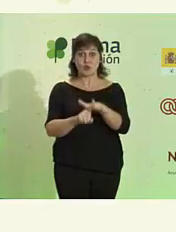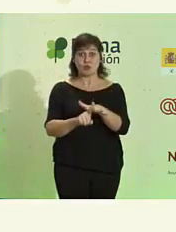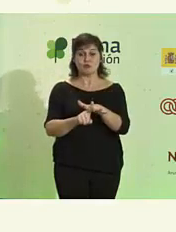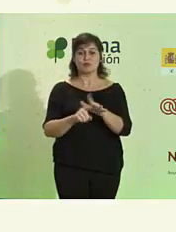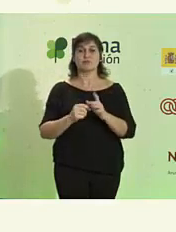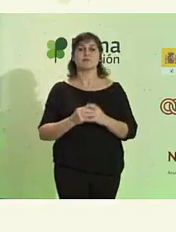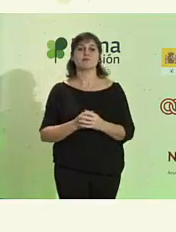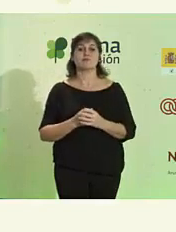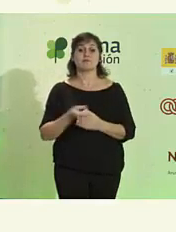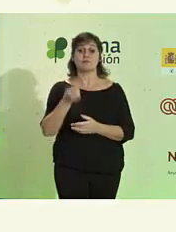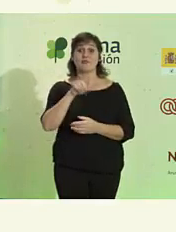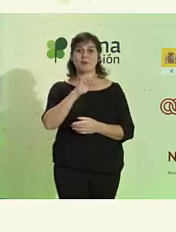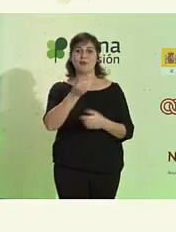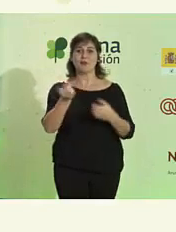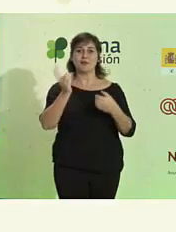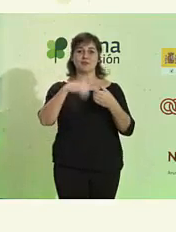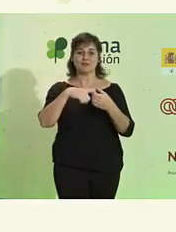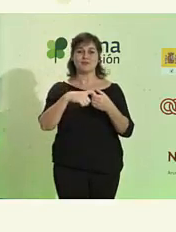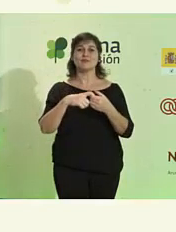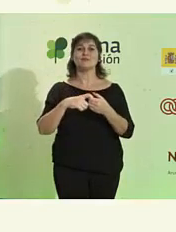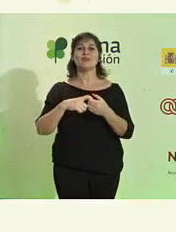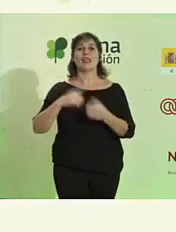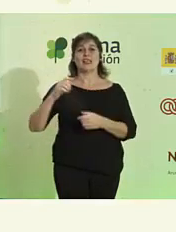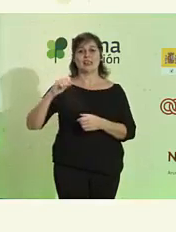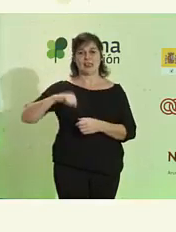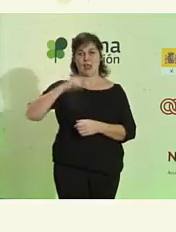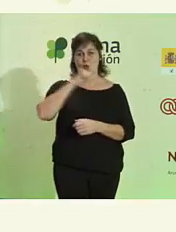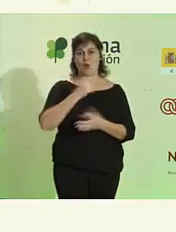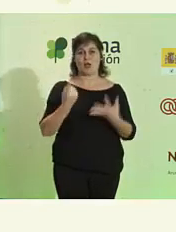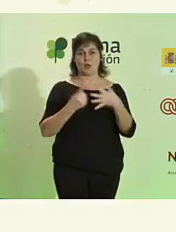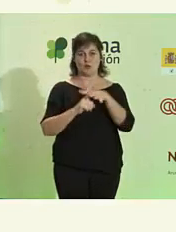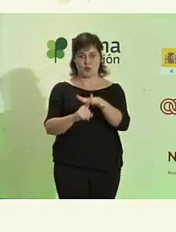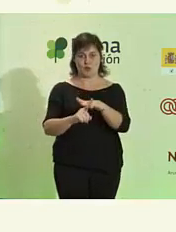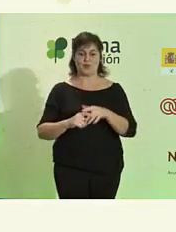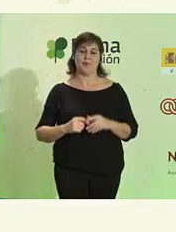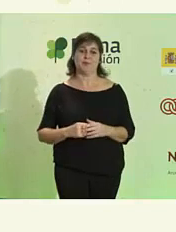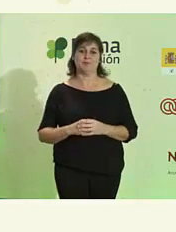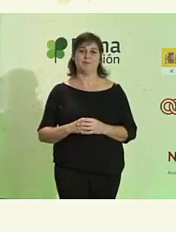y también en el que participó Inclusión Taiwán.